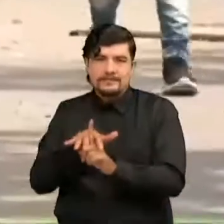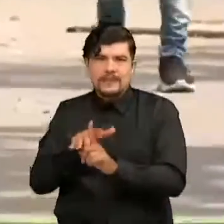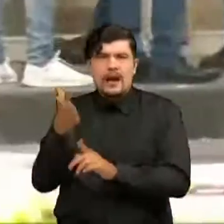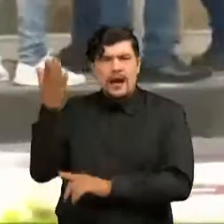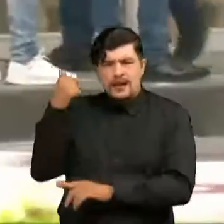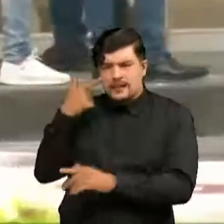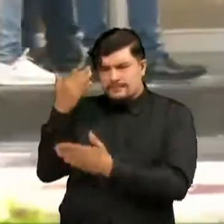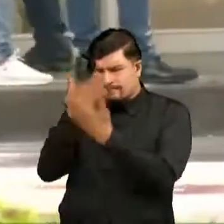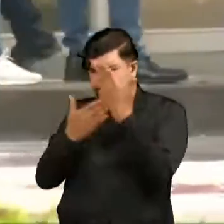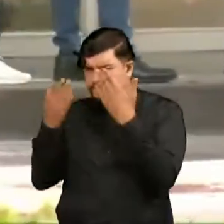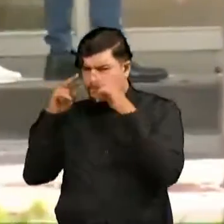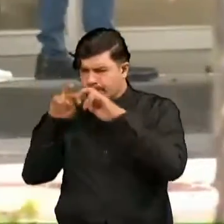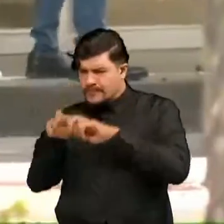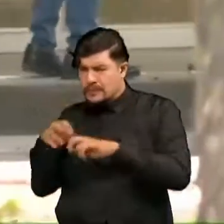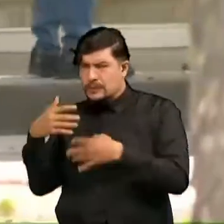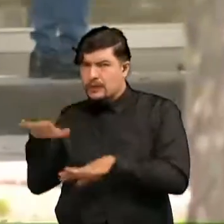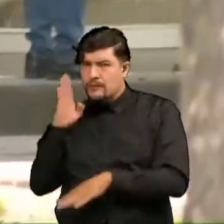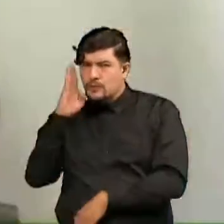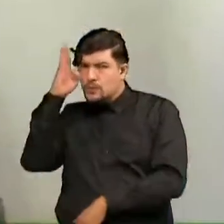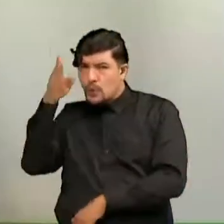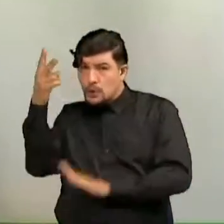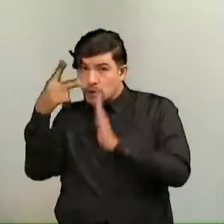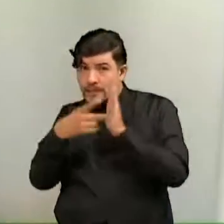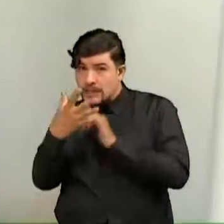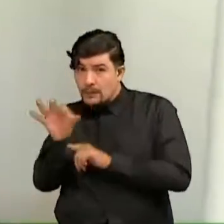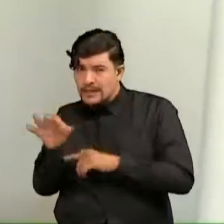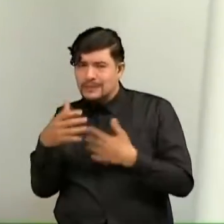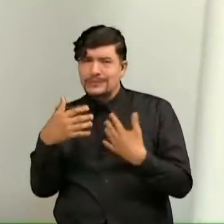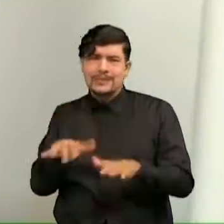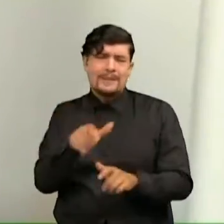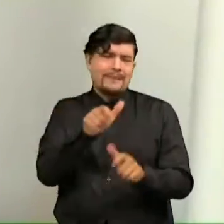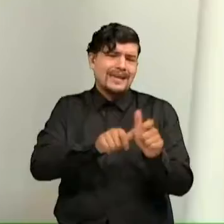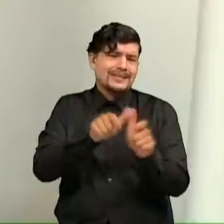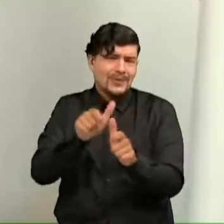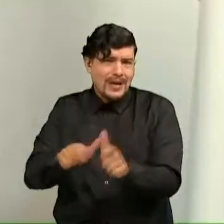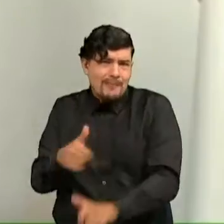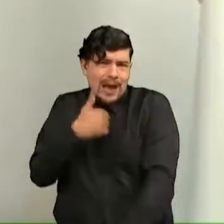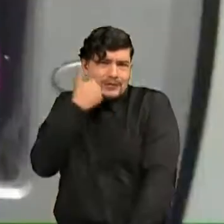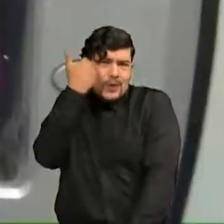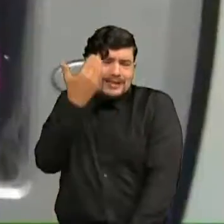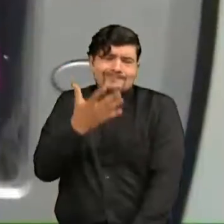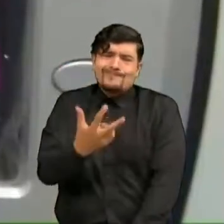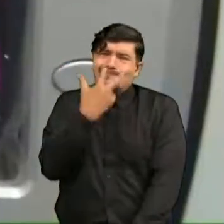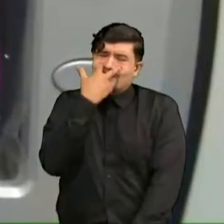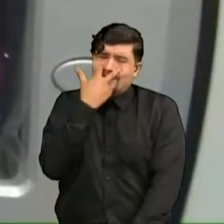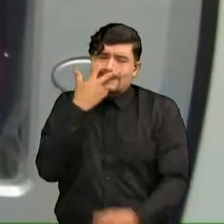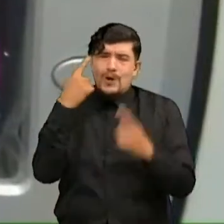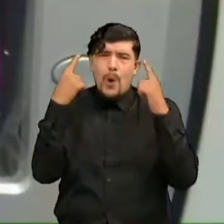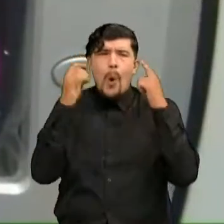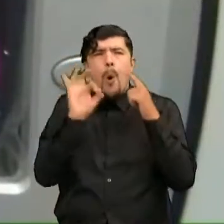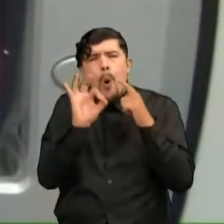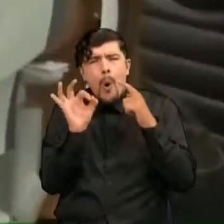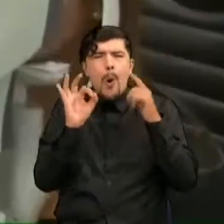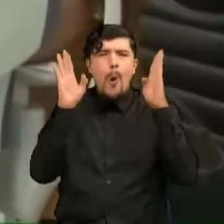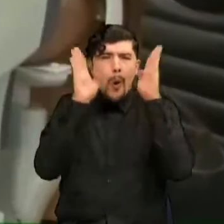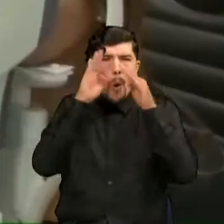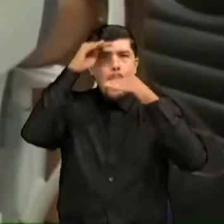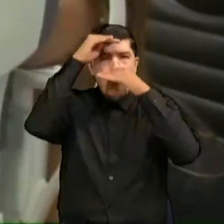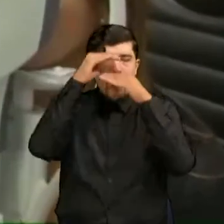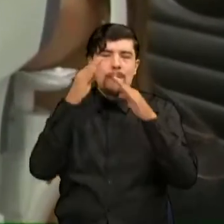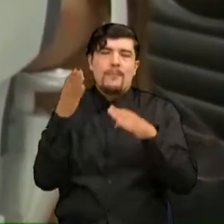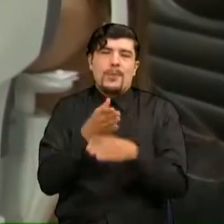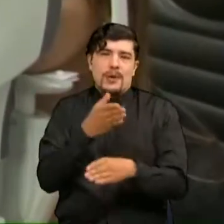de seguir así, en un futuro cercano habrán millones de adultos con serios problemas de visión. Los expertos recomiendan realizar exámenes